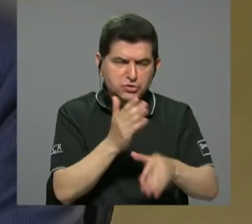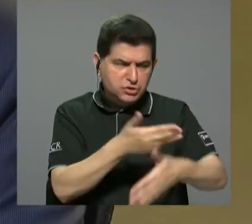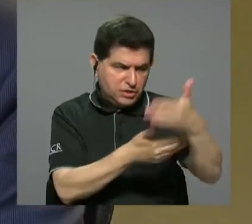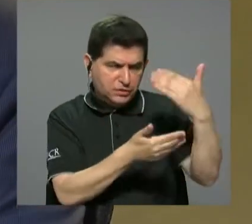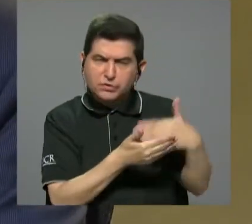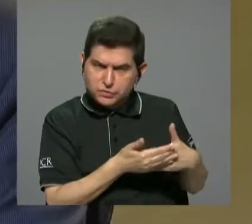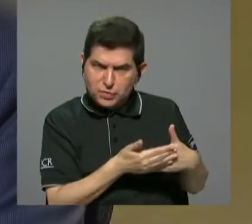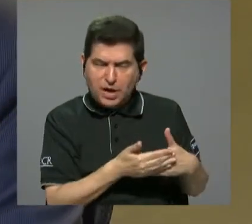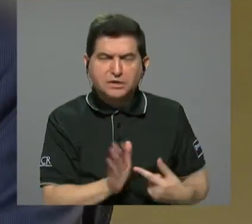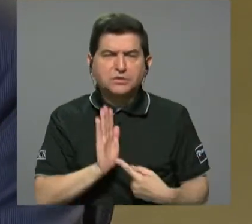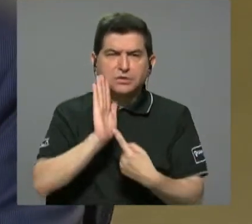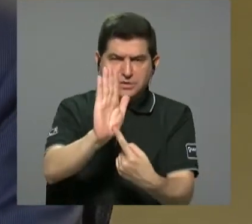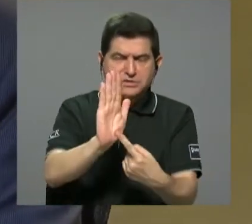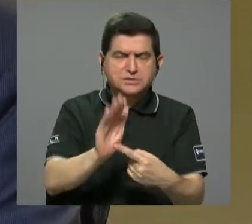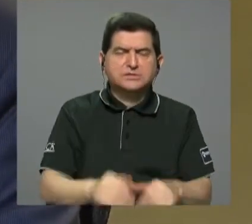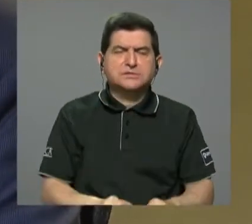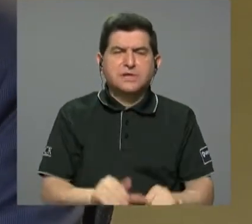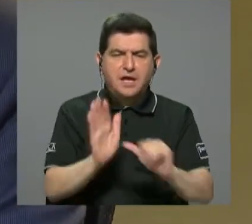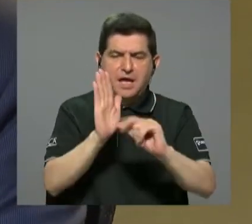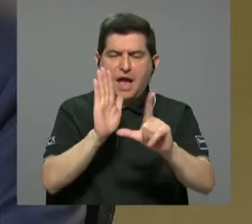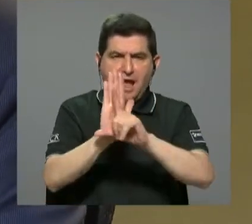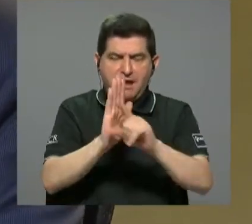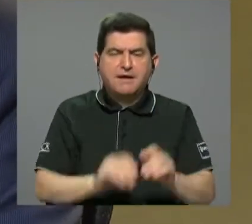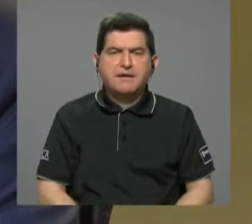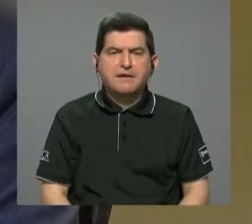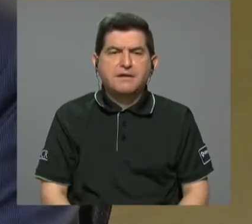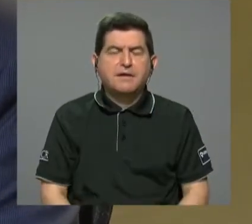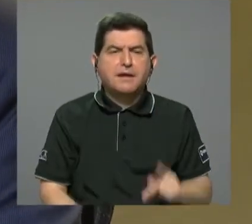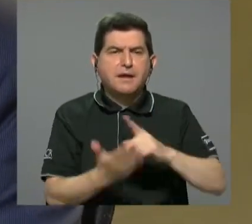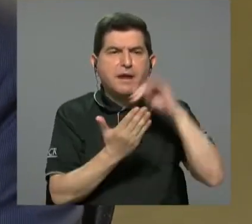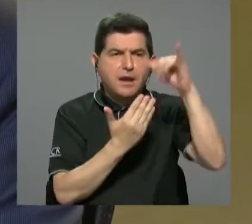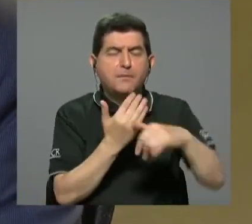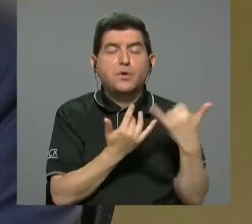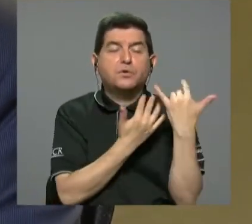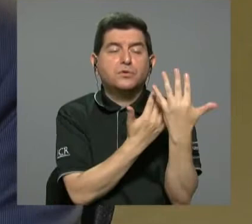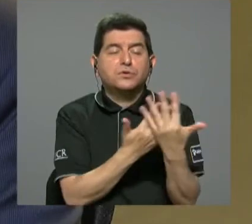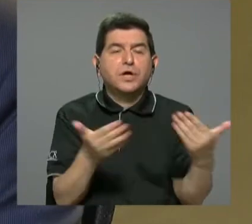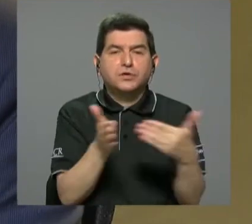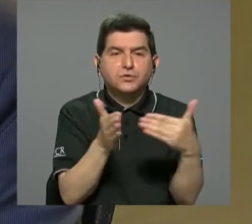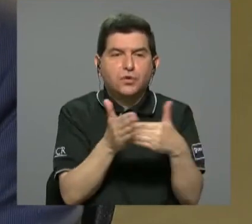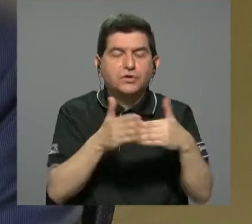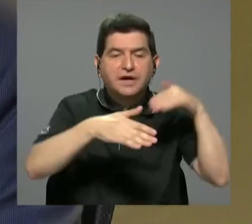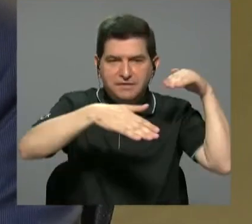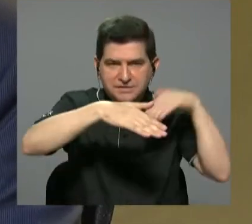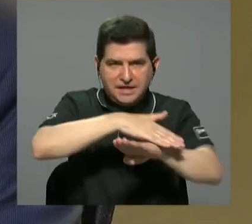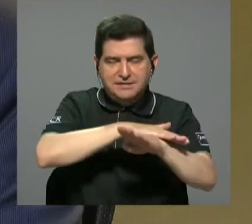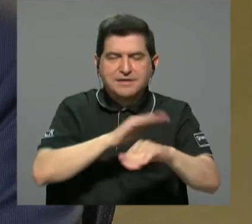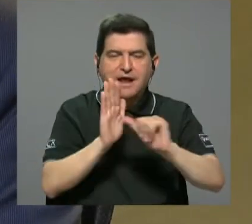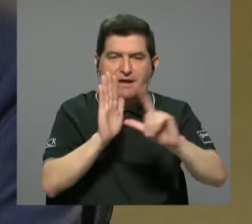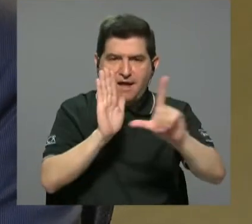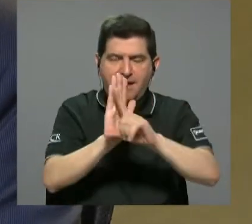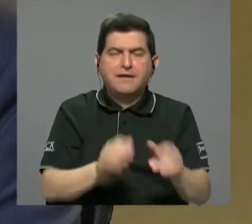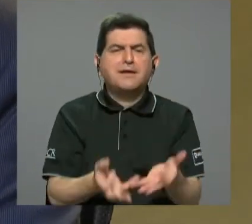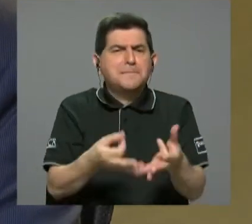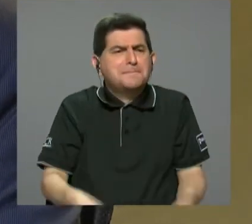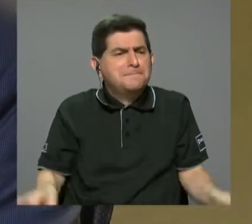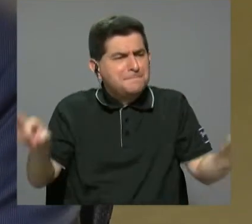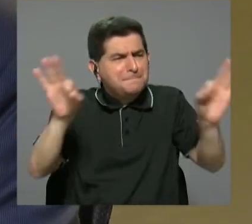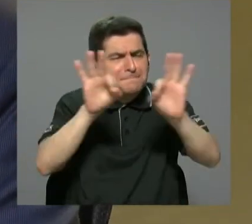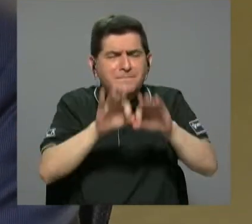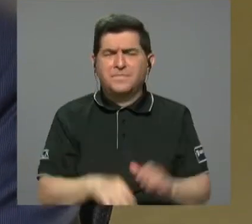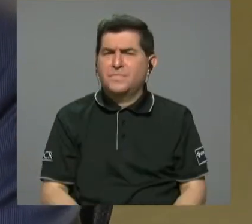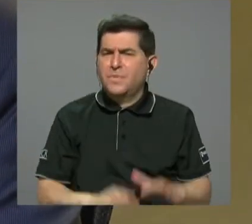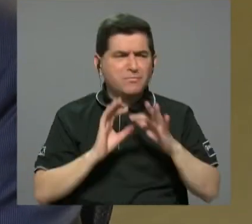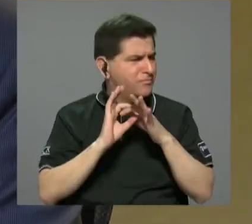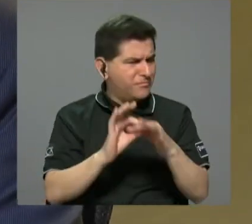se presentó uno a la Asamblea y hay un proyecto en ciernes por volver a llegar a la Asamblea, y que es importantísimo, que no tiene